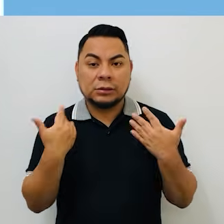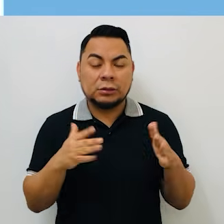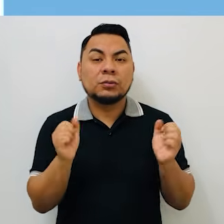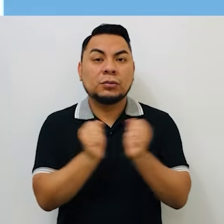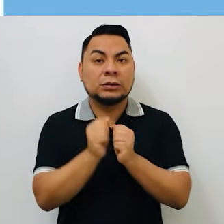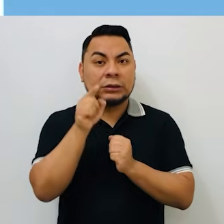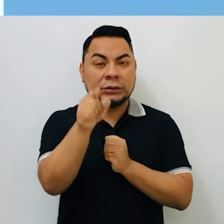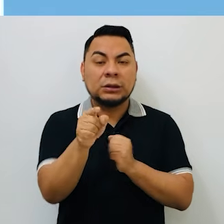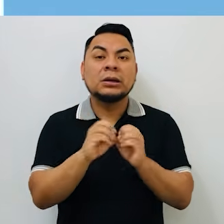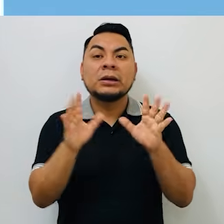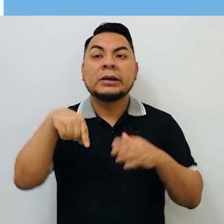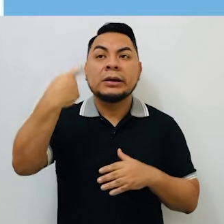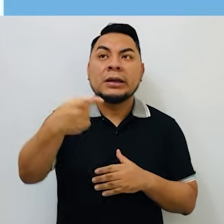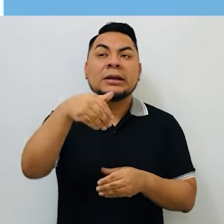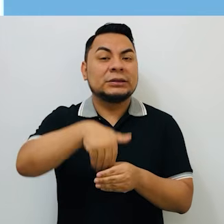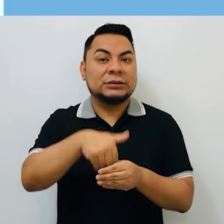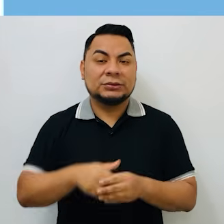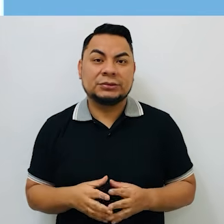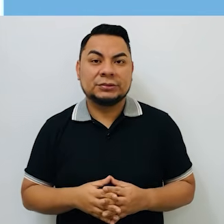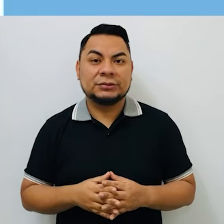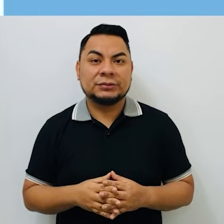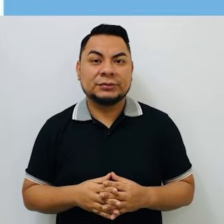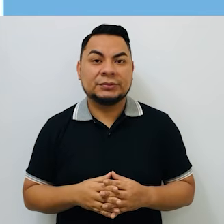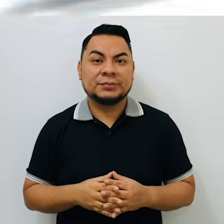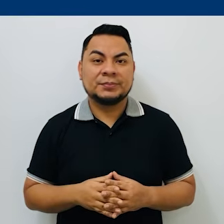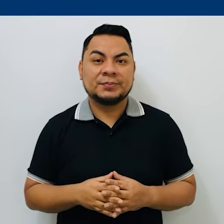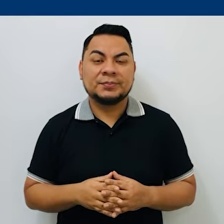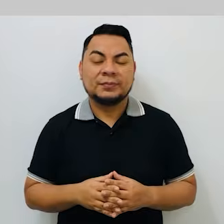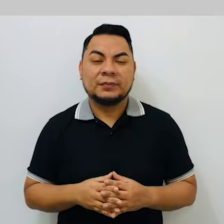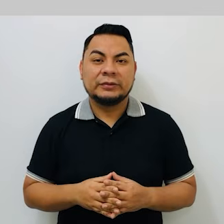electorales que estarán junto a ti el día de las elecciones.